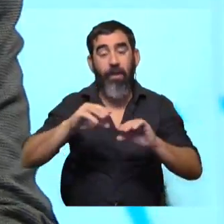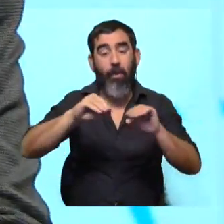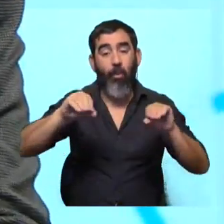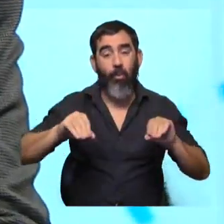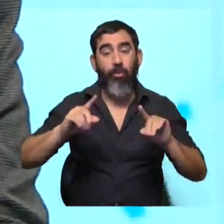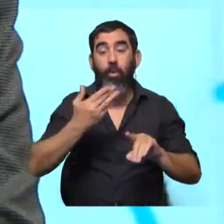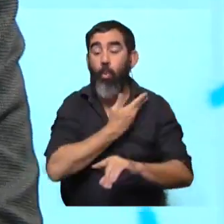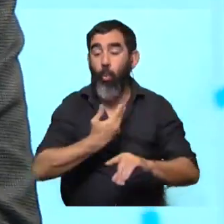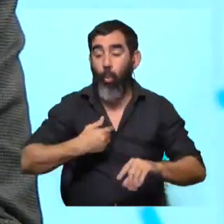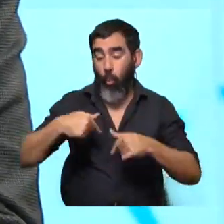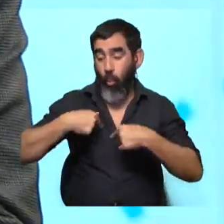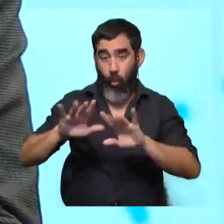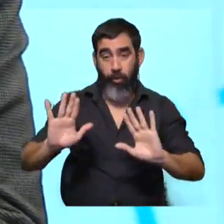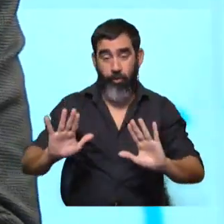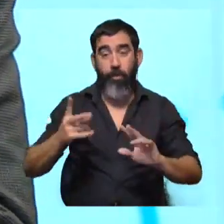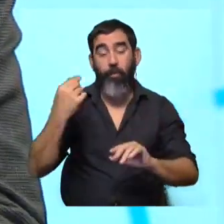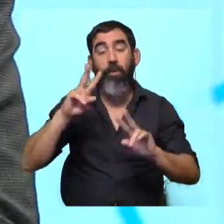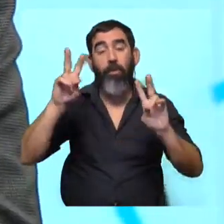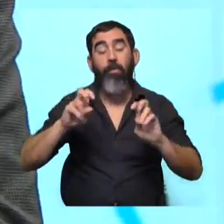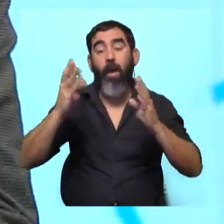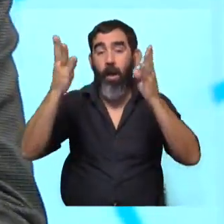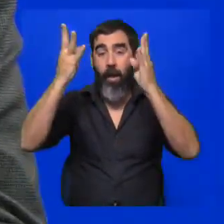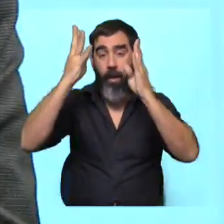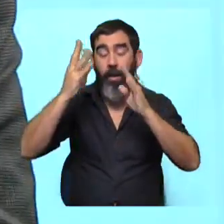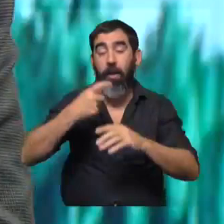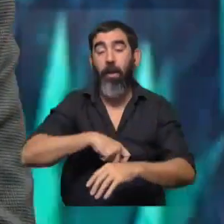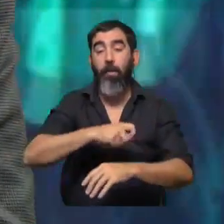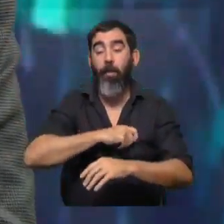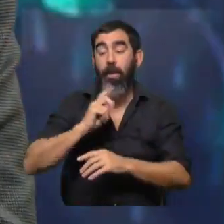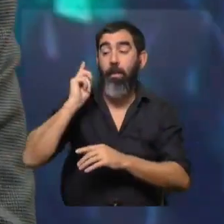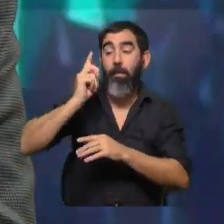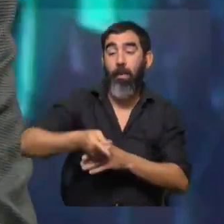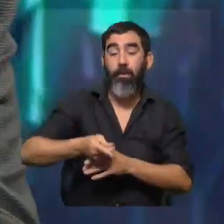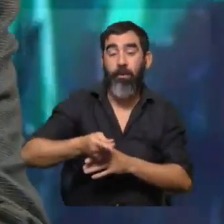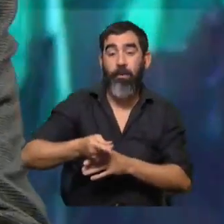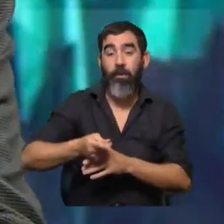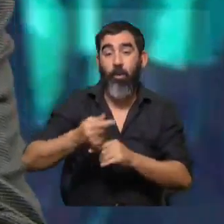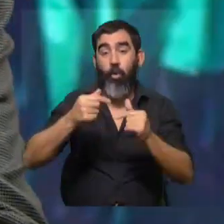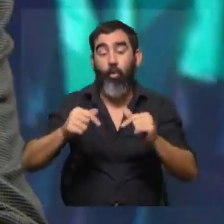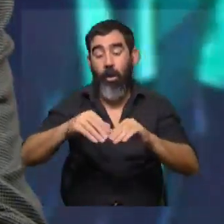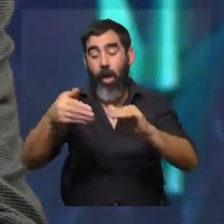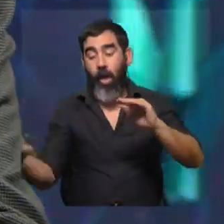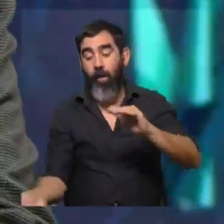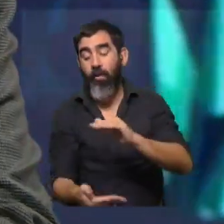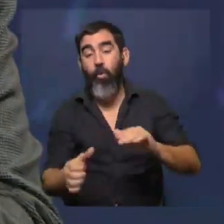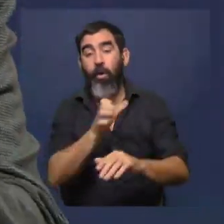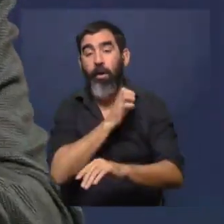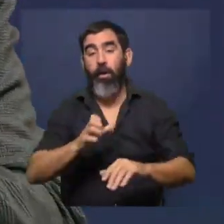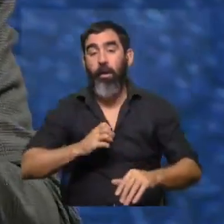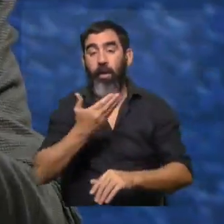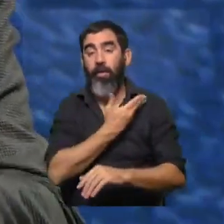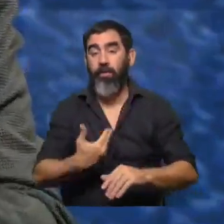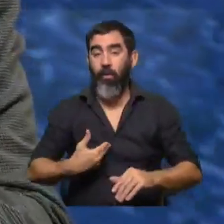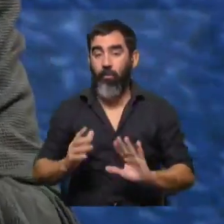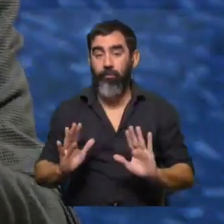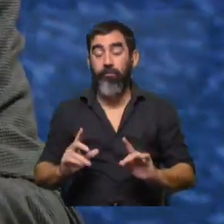son del propietario. Aquí el tema de la corona española estableció, y la legislación española, de que lo que estaba en el subsuelo era todo del Estado, un poco